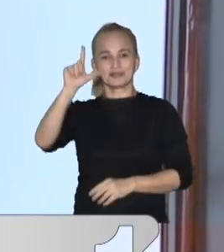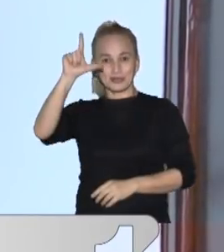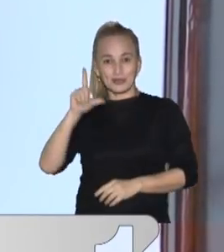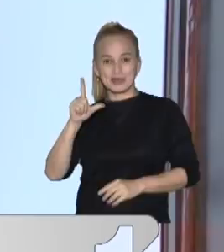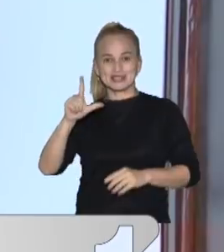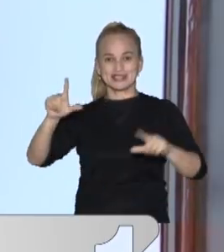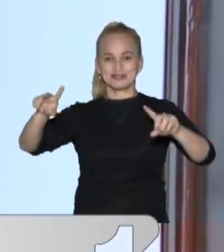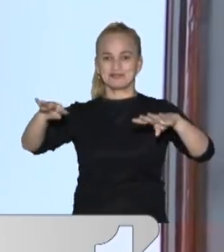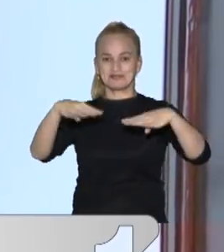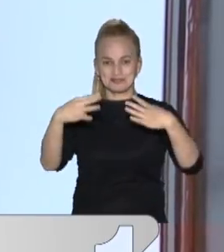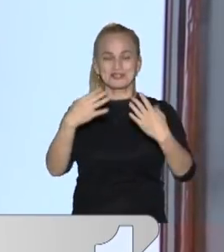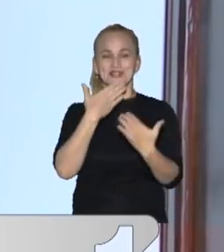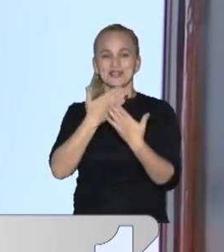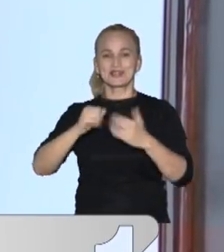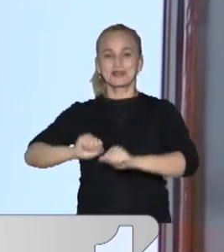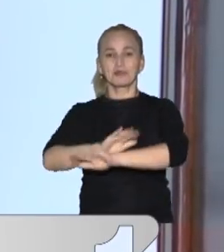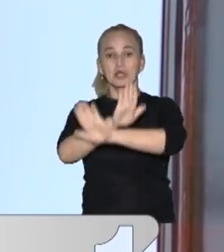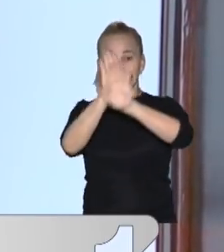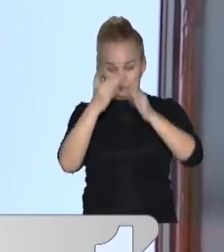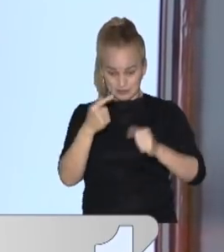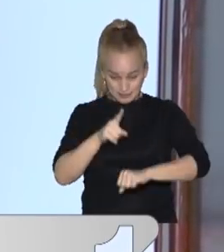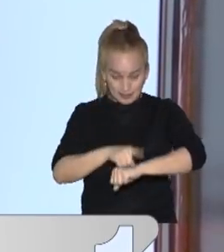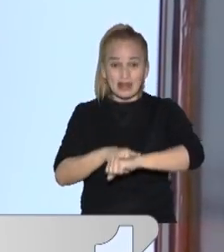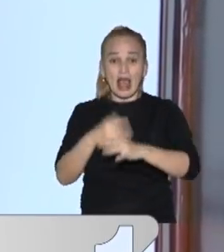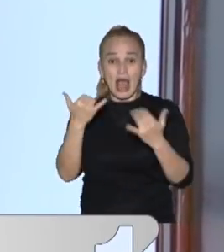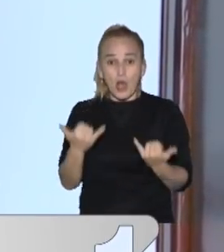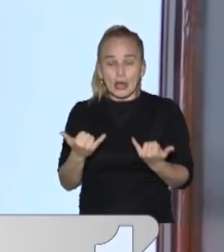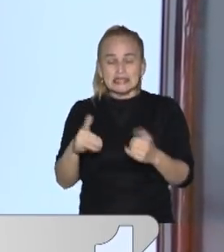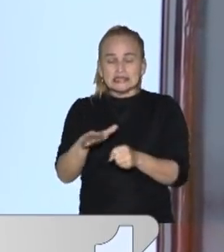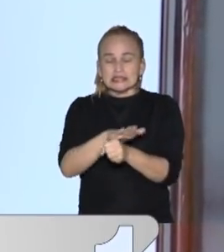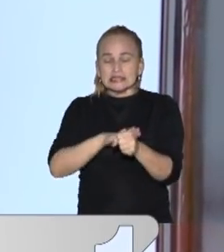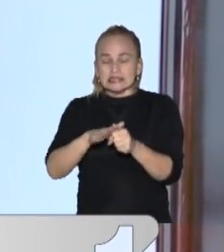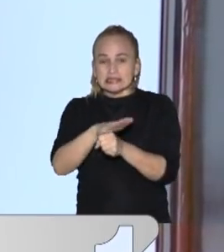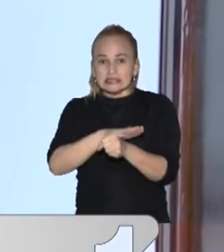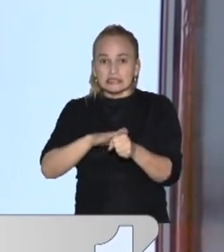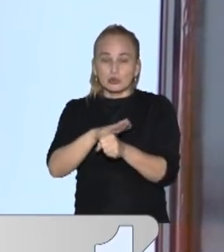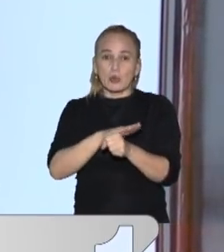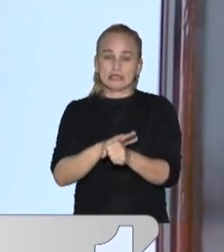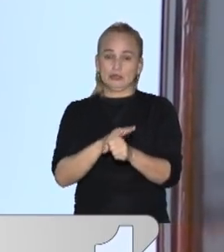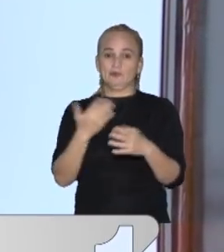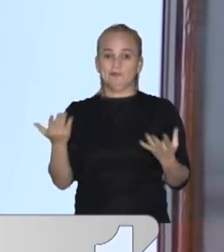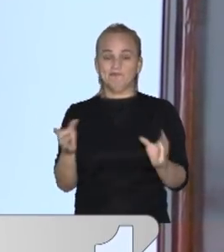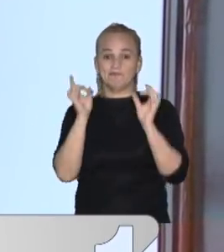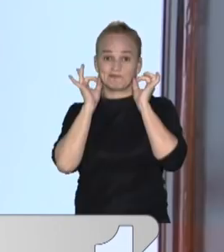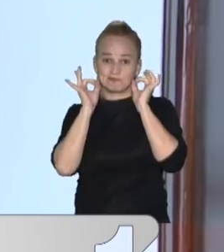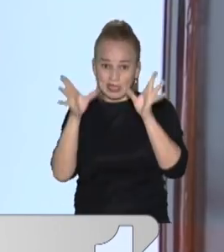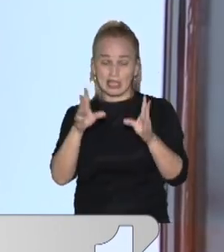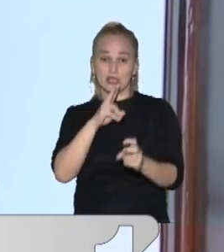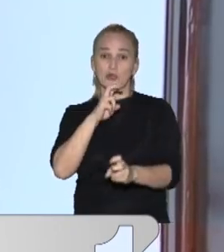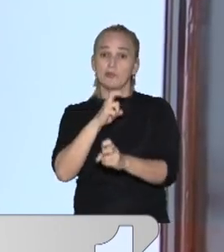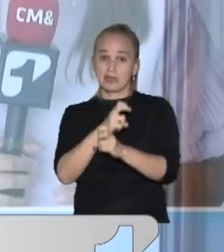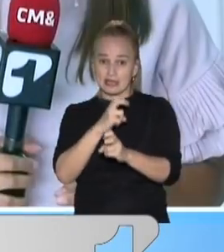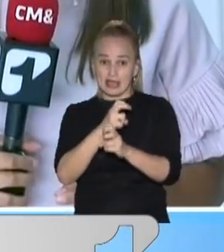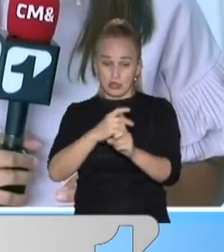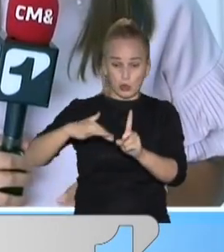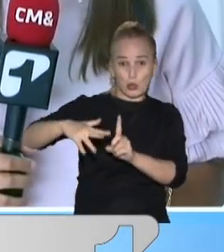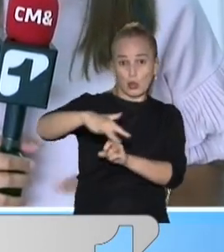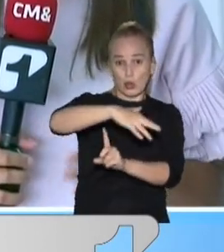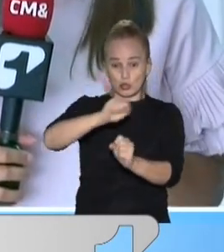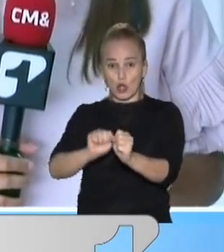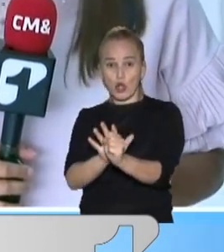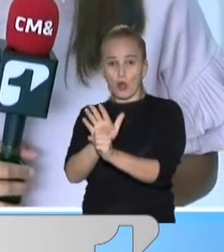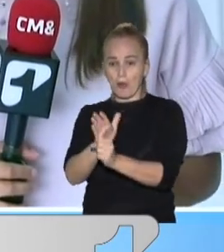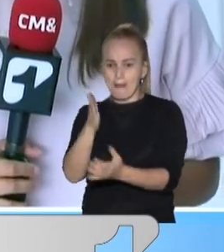Luisa, televidentes, muy buenos días. En este momento la situación en la capital de Bolívar es bastante complicada frente al COVID-19.